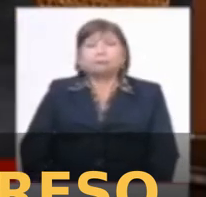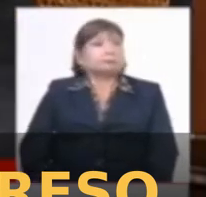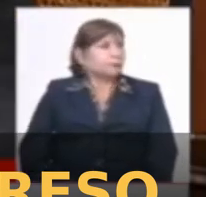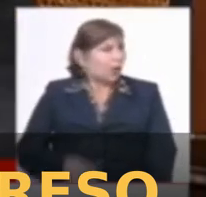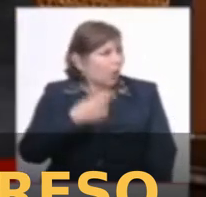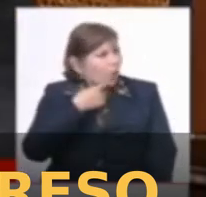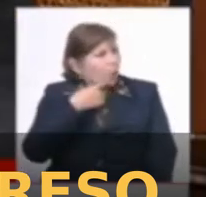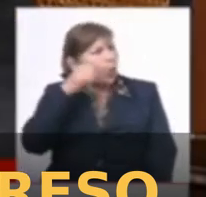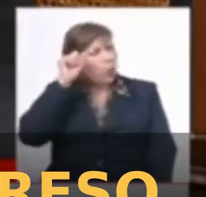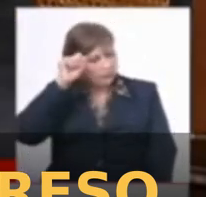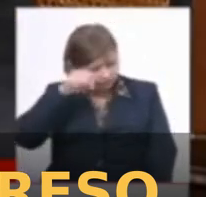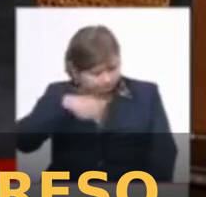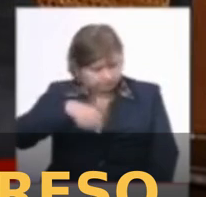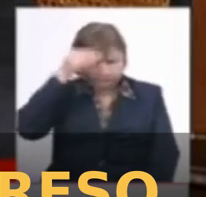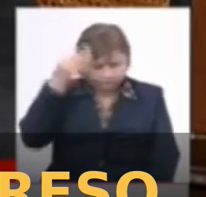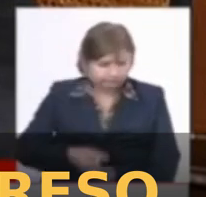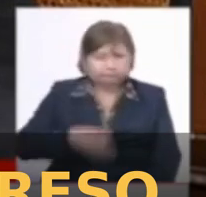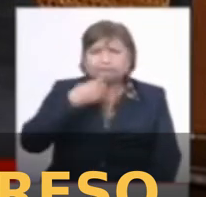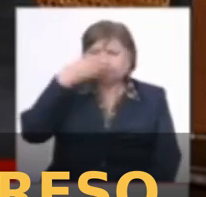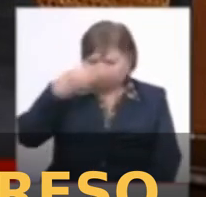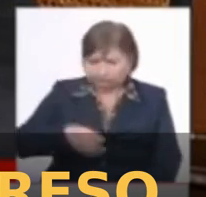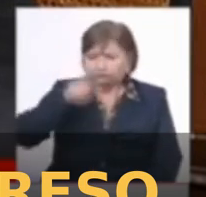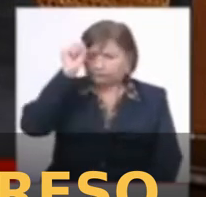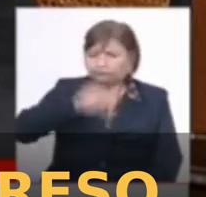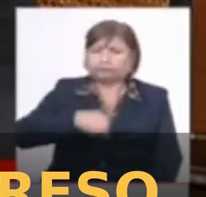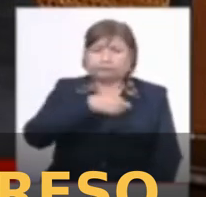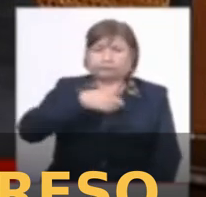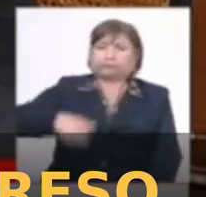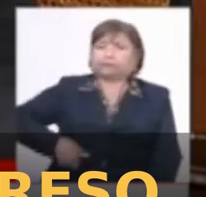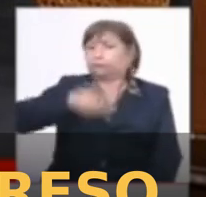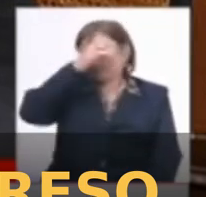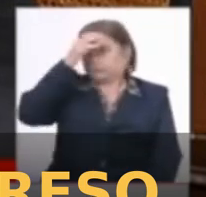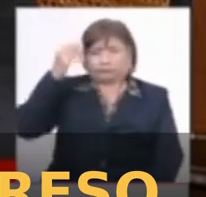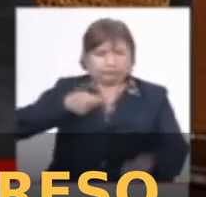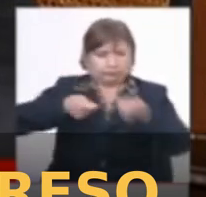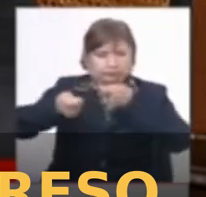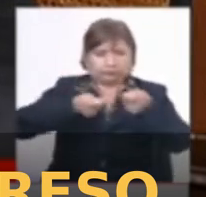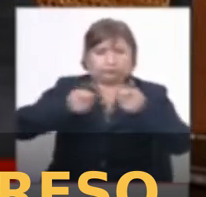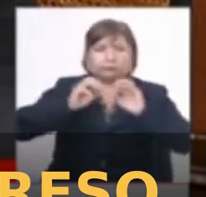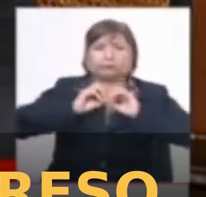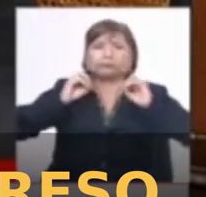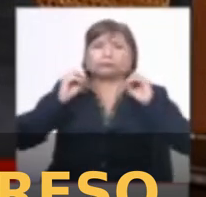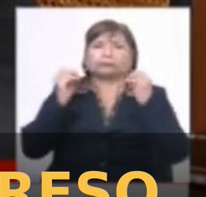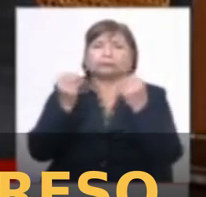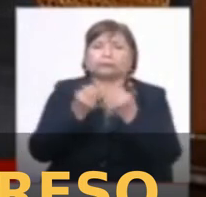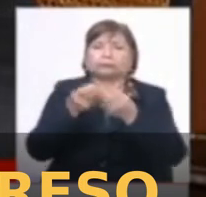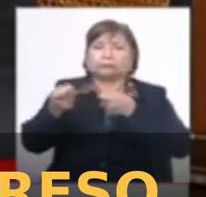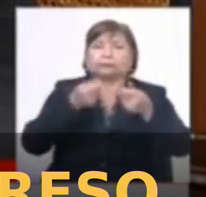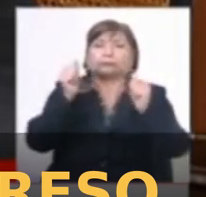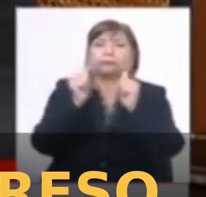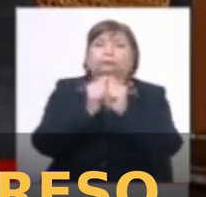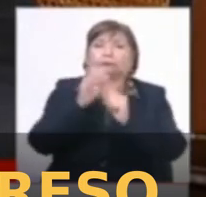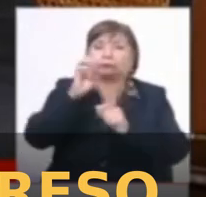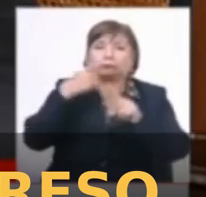Sí, corroboro y ratifico que es así, que el señor presidente maneja esa organización y la maneja con su